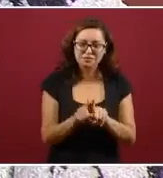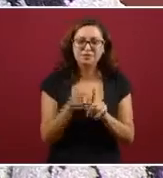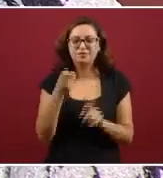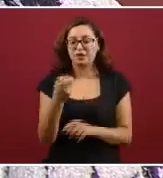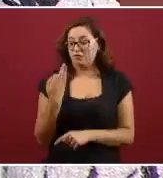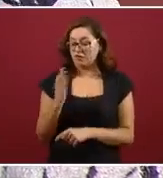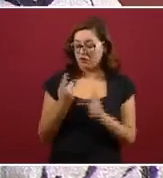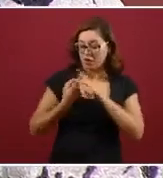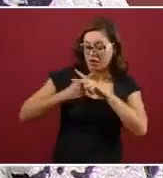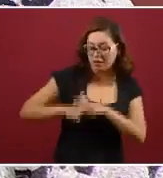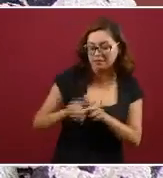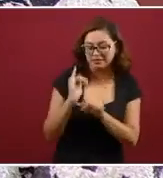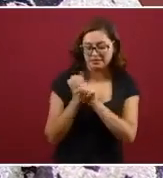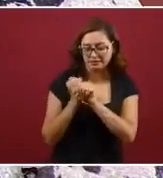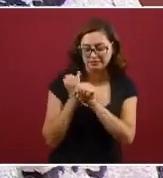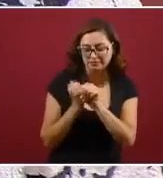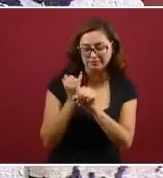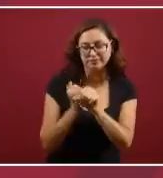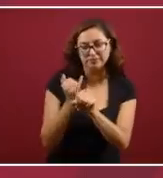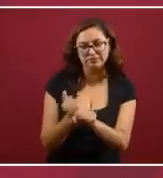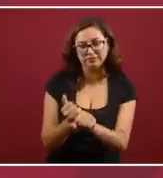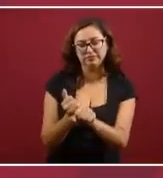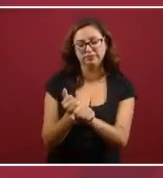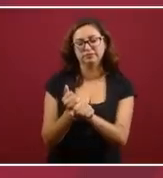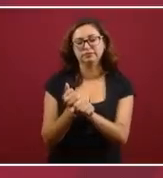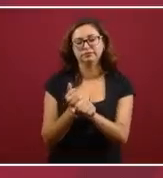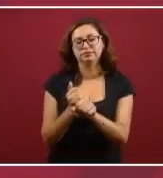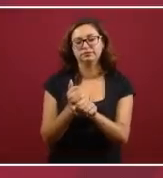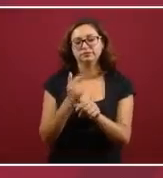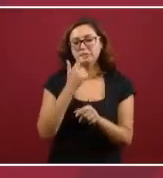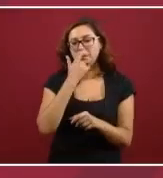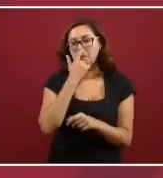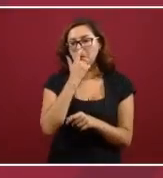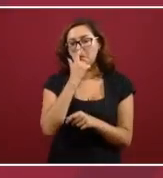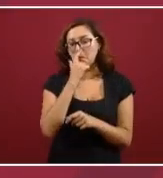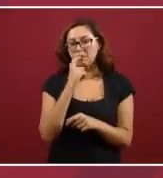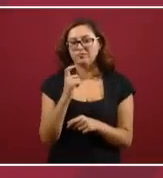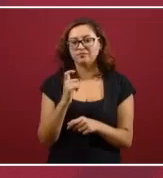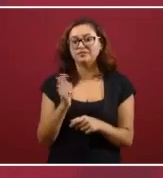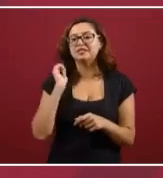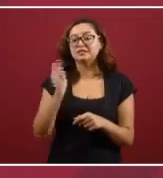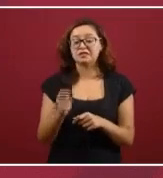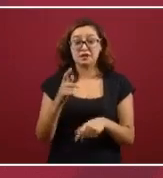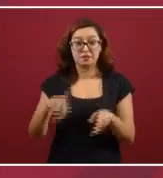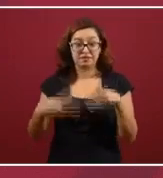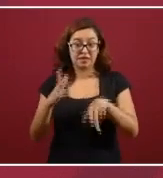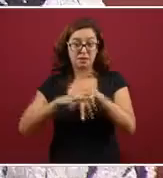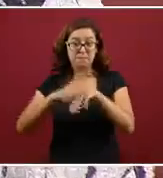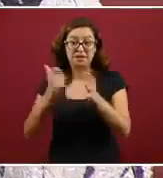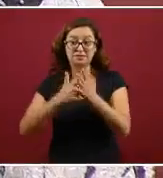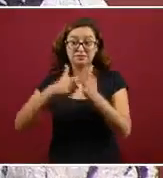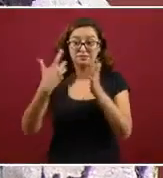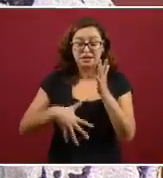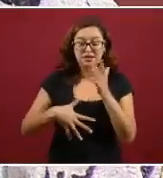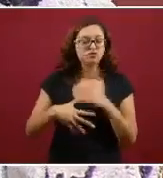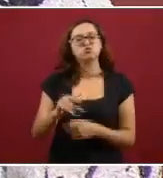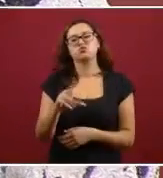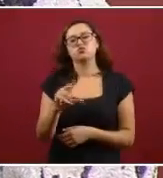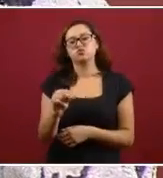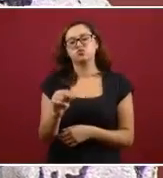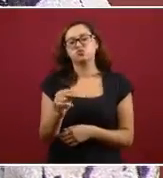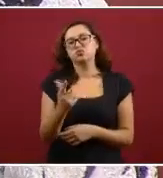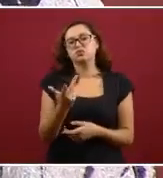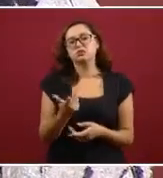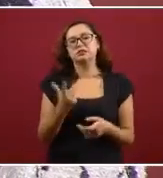investigación. En este caso no es por vender más barato, sino por subvenciones, o nosotros